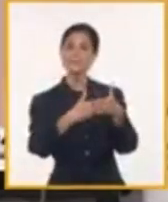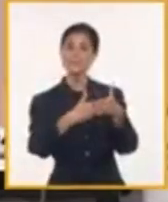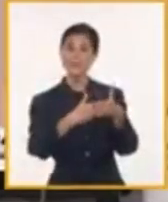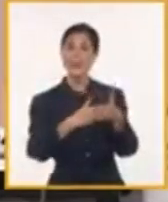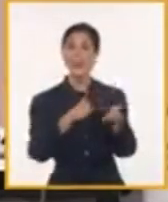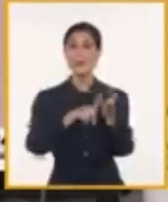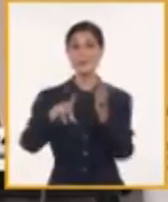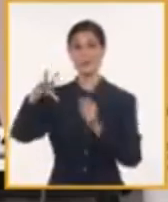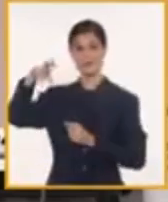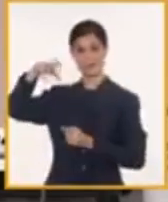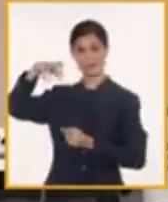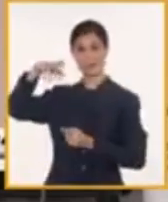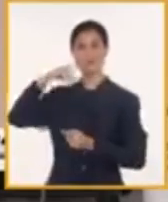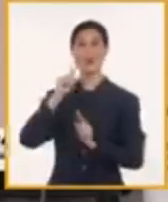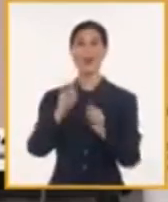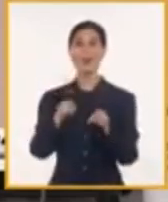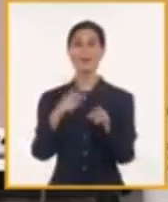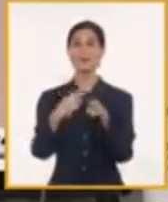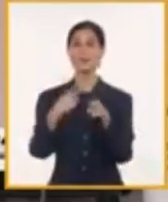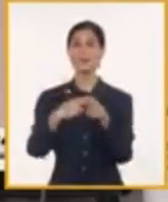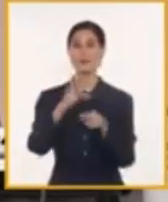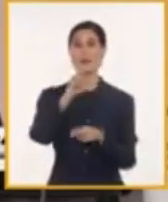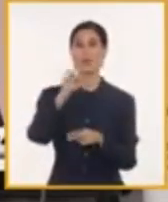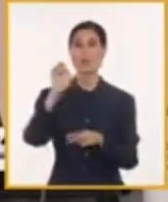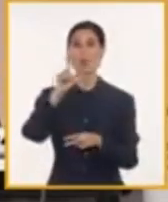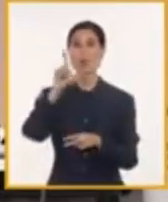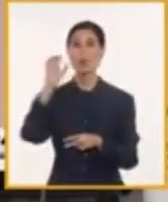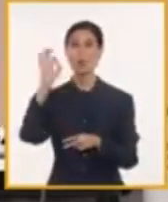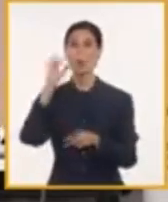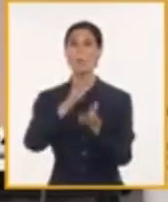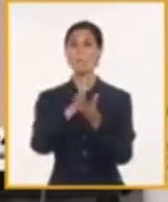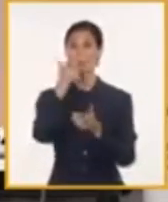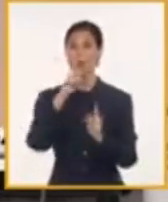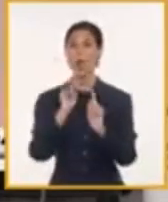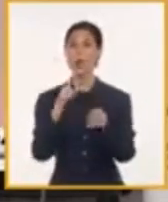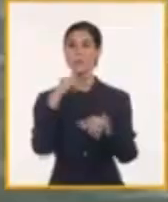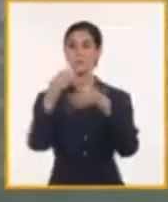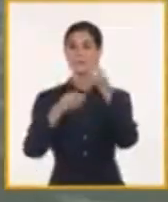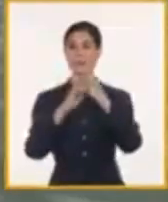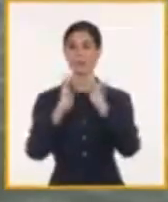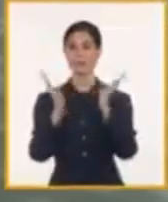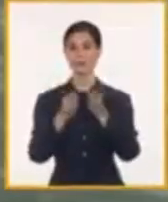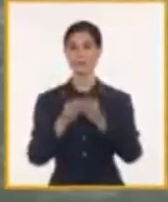Y desde allí tenemos un reportaje hoy para nuestra mesa redonda.